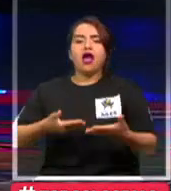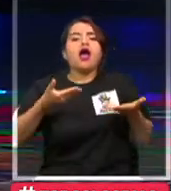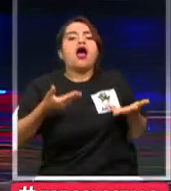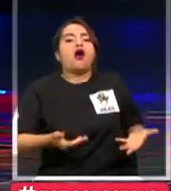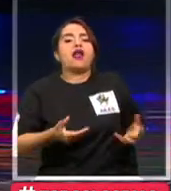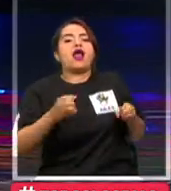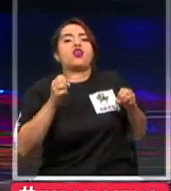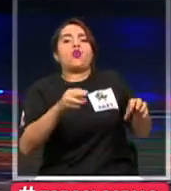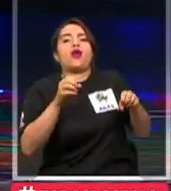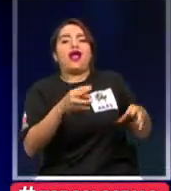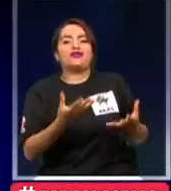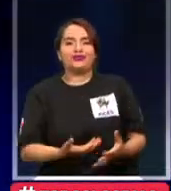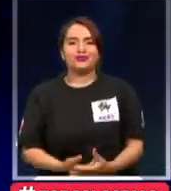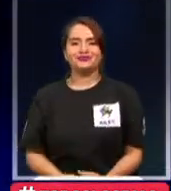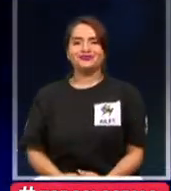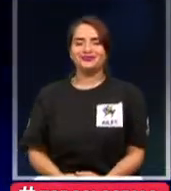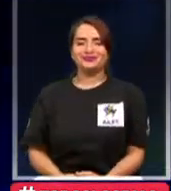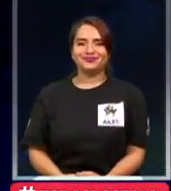Ah.